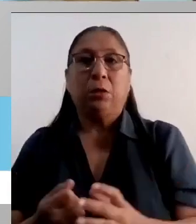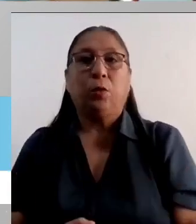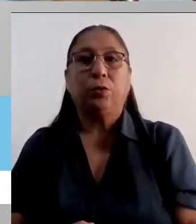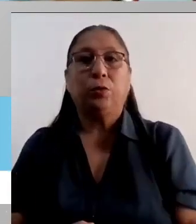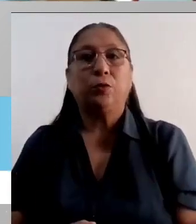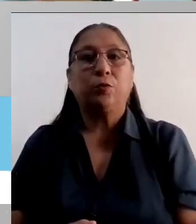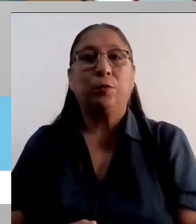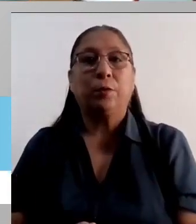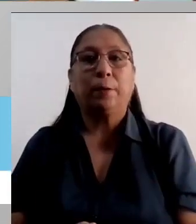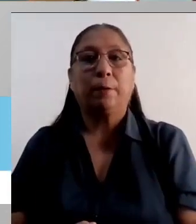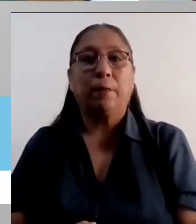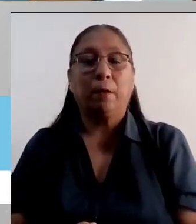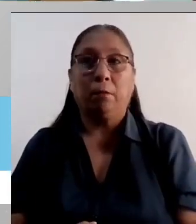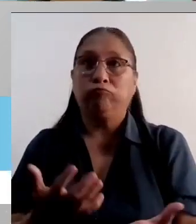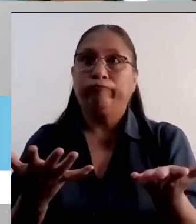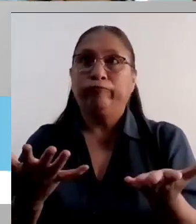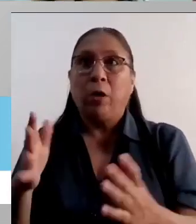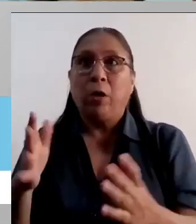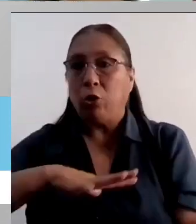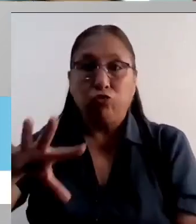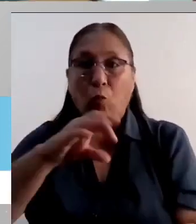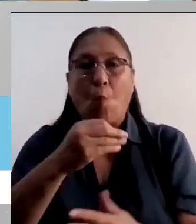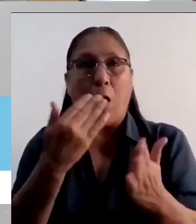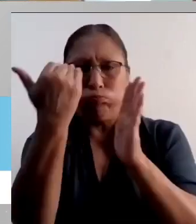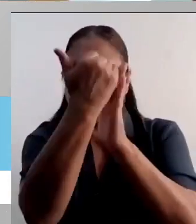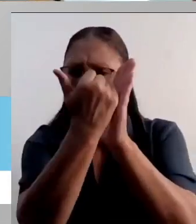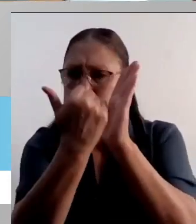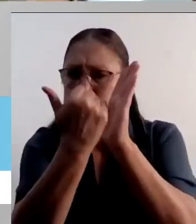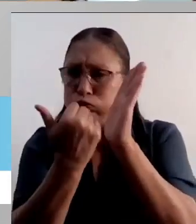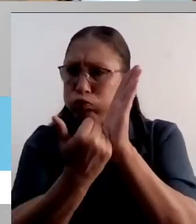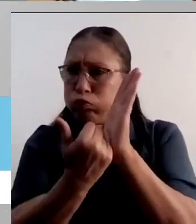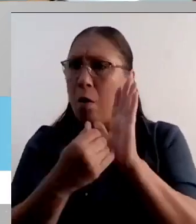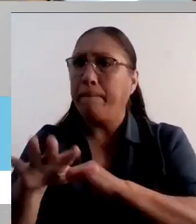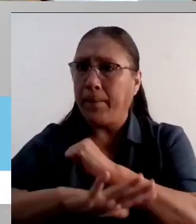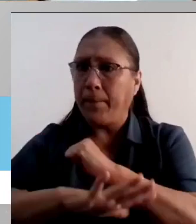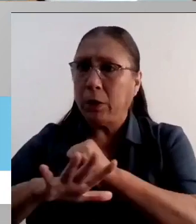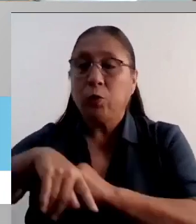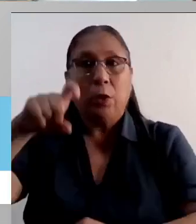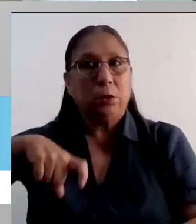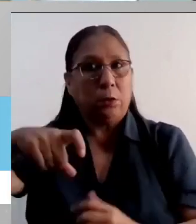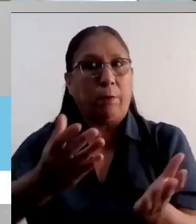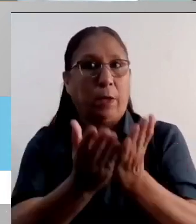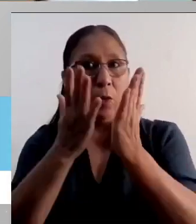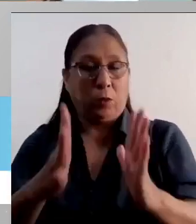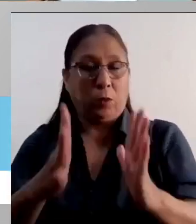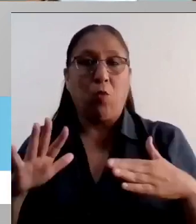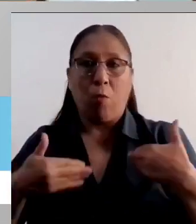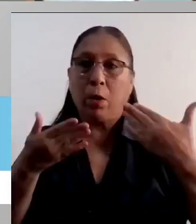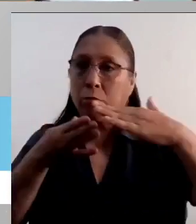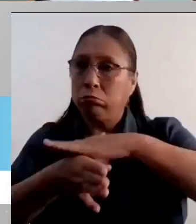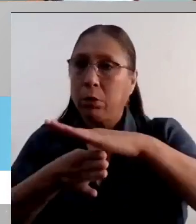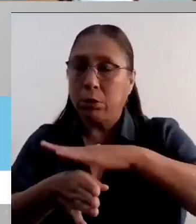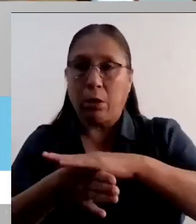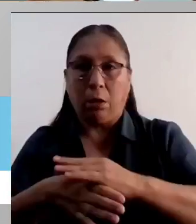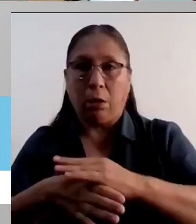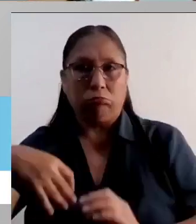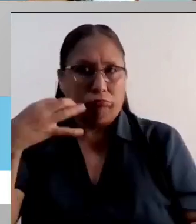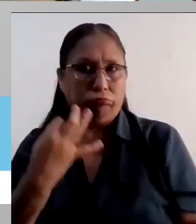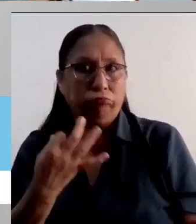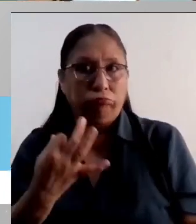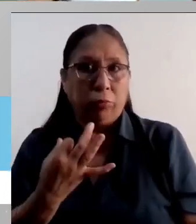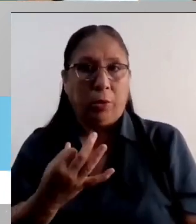a nivel, digamos, de todos aquellos requisitos mínimos que deben tener para que los estudiantes puedan acceder en condiciones a